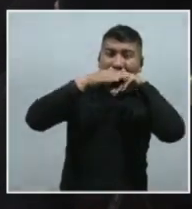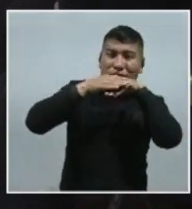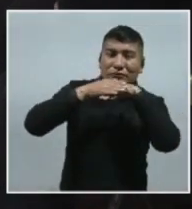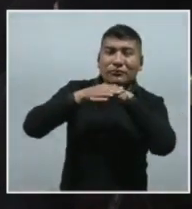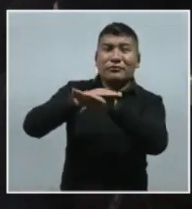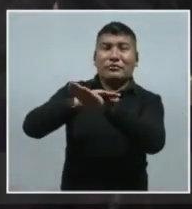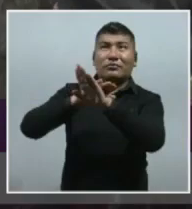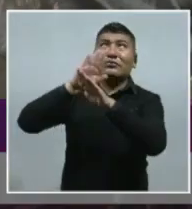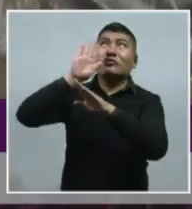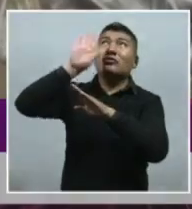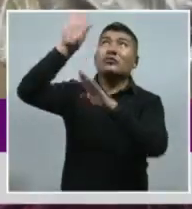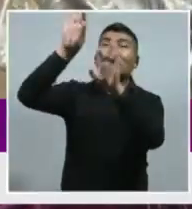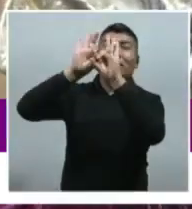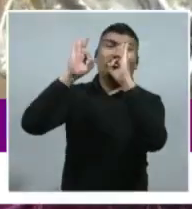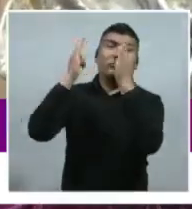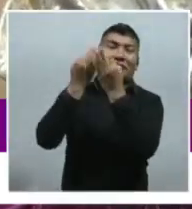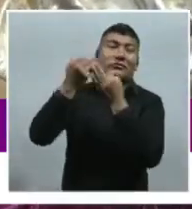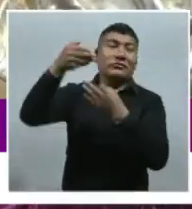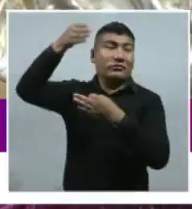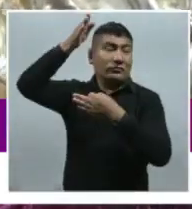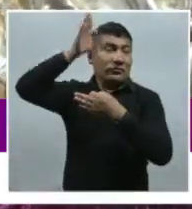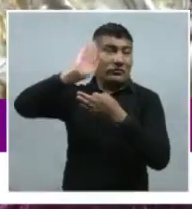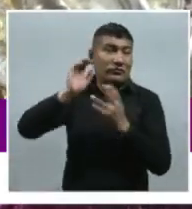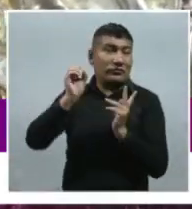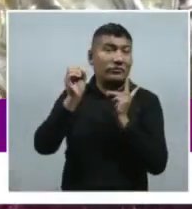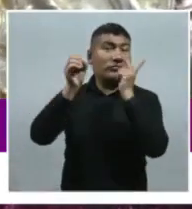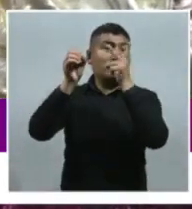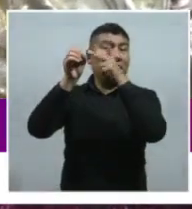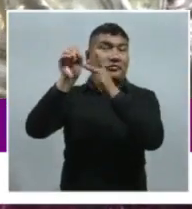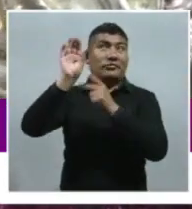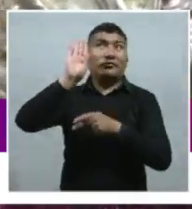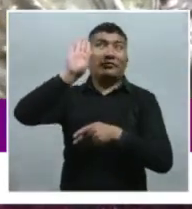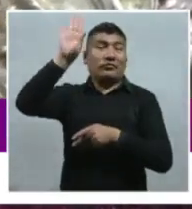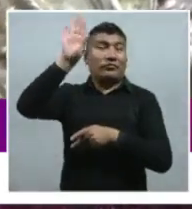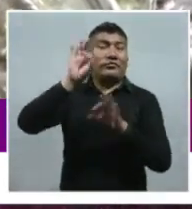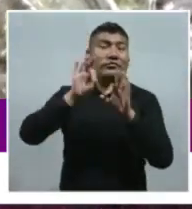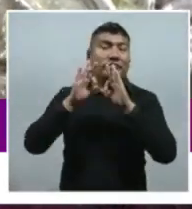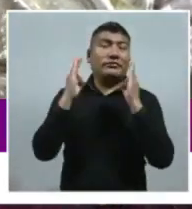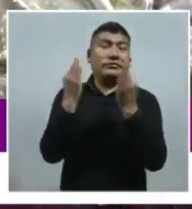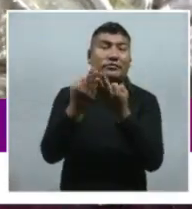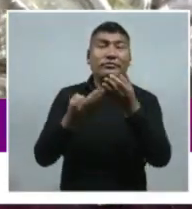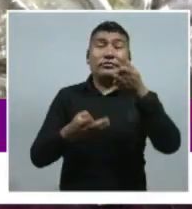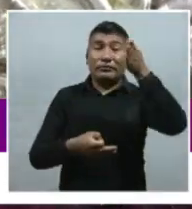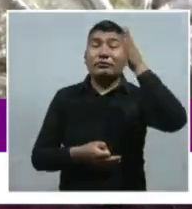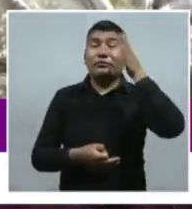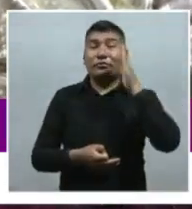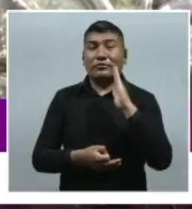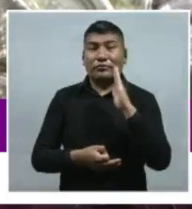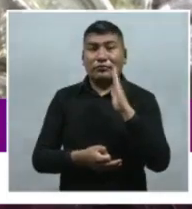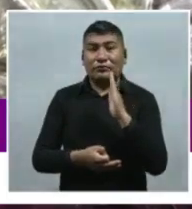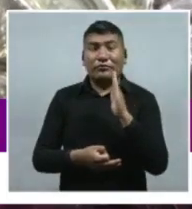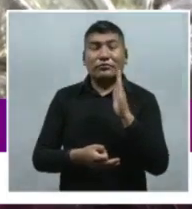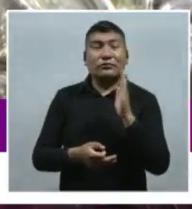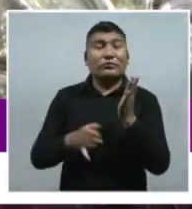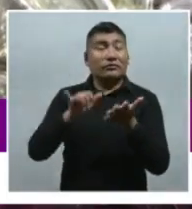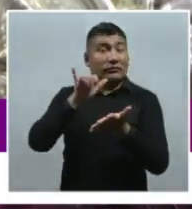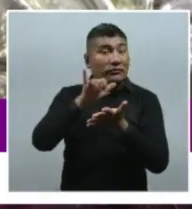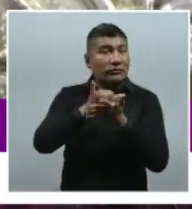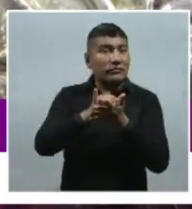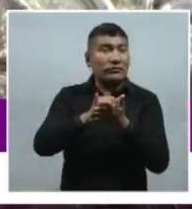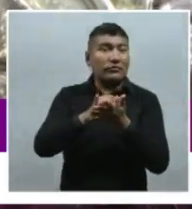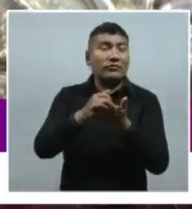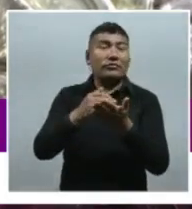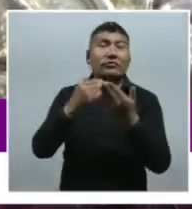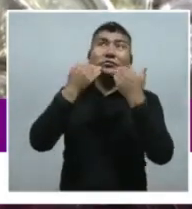de Dios formar parte de la familia de Dios esto Gracias